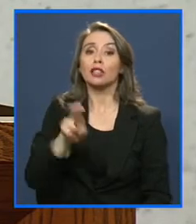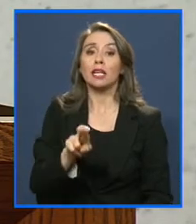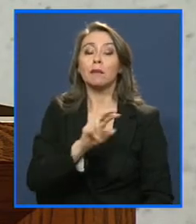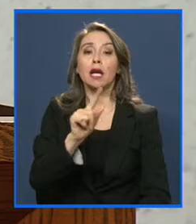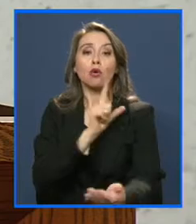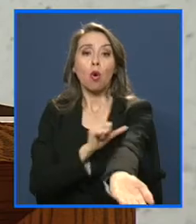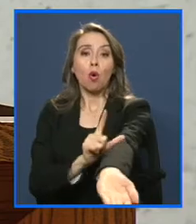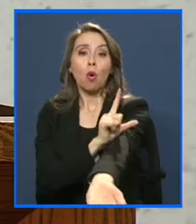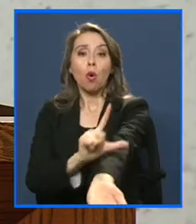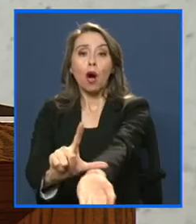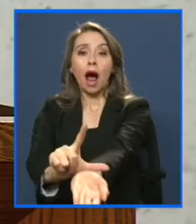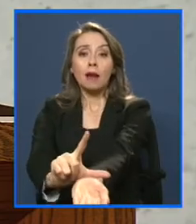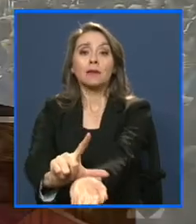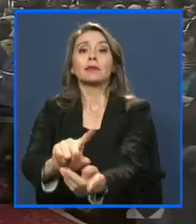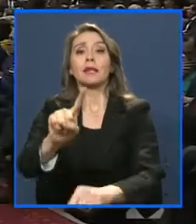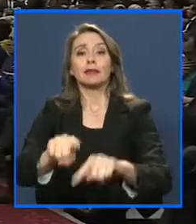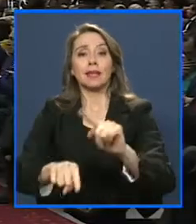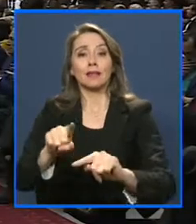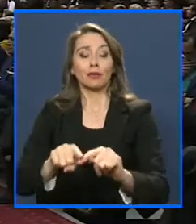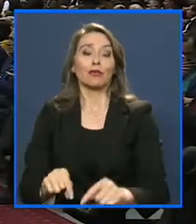de nuestro territorio nacional